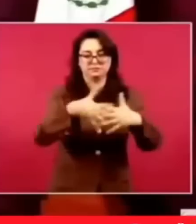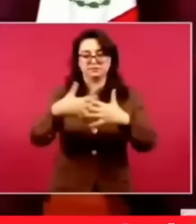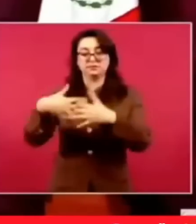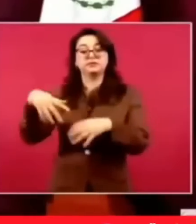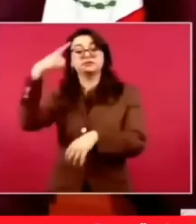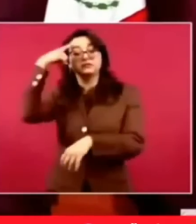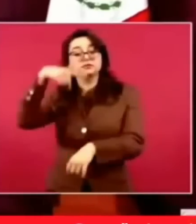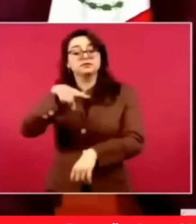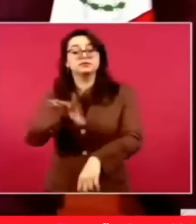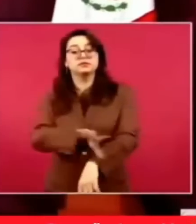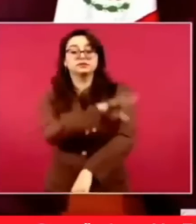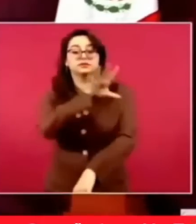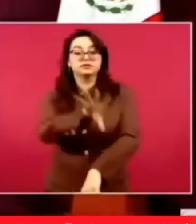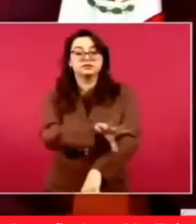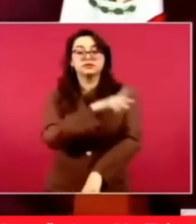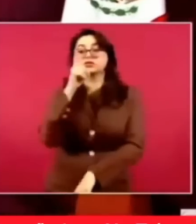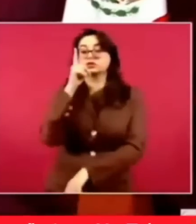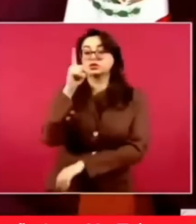un